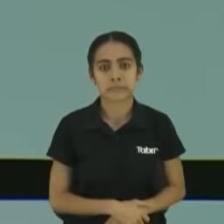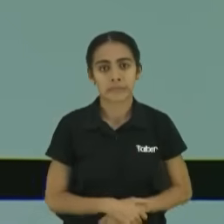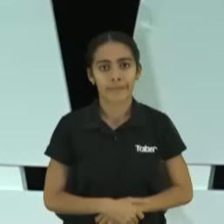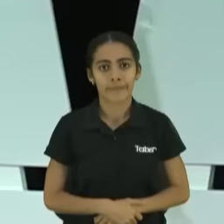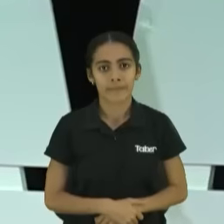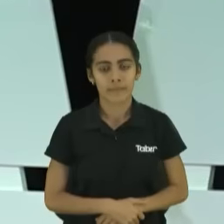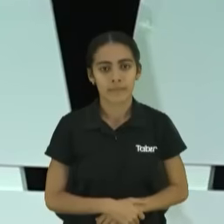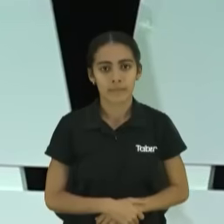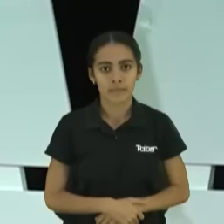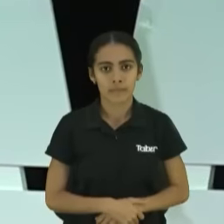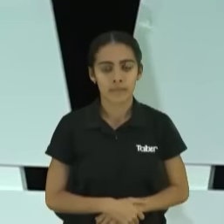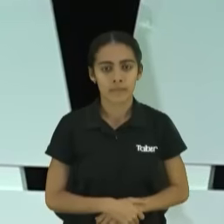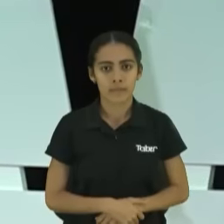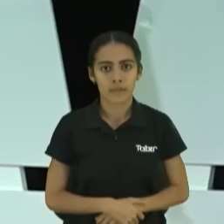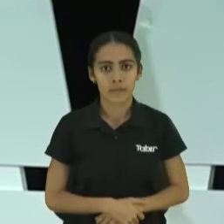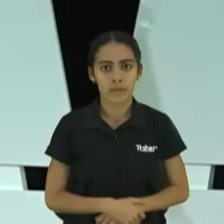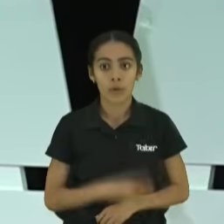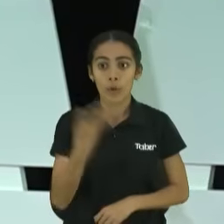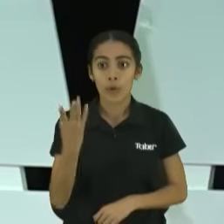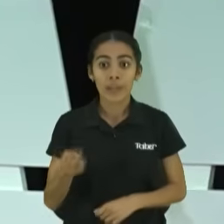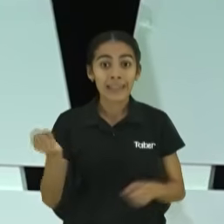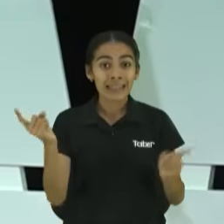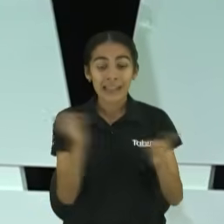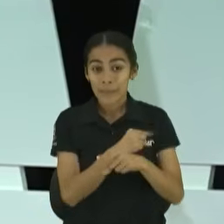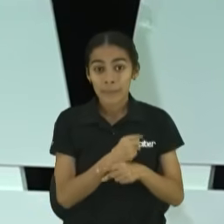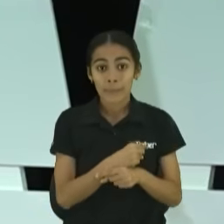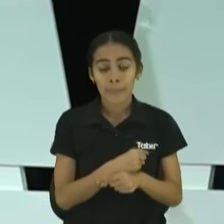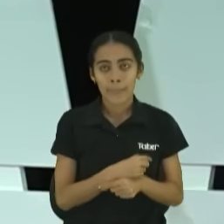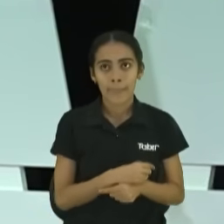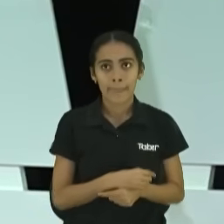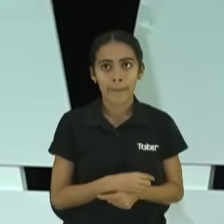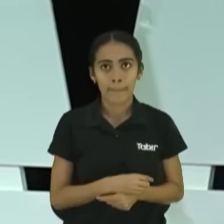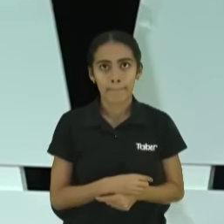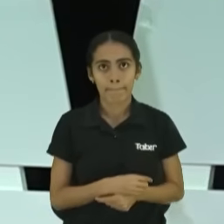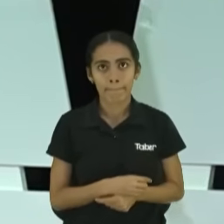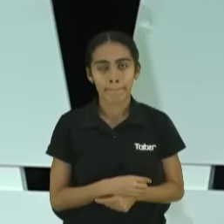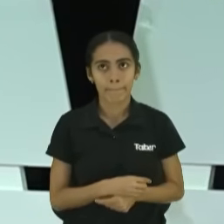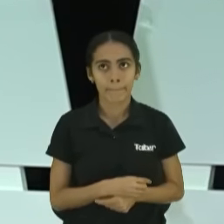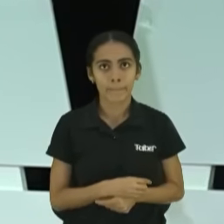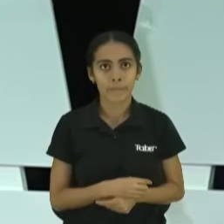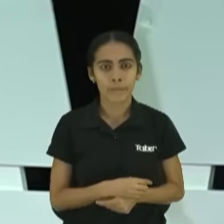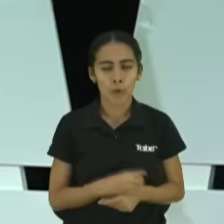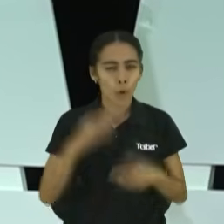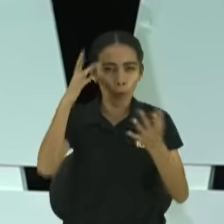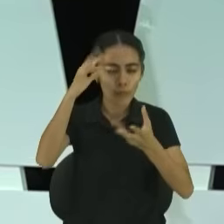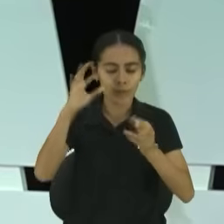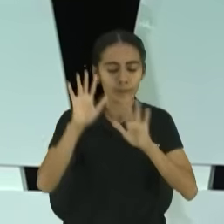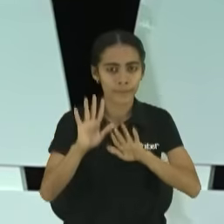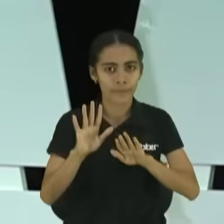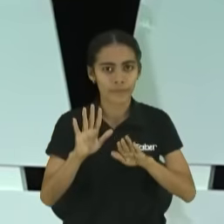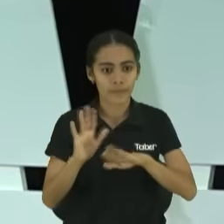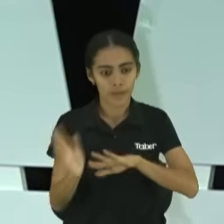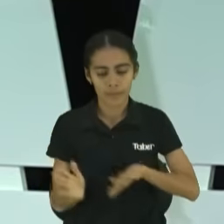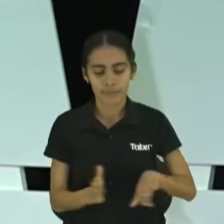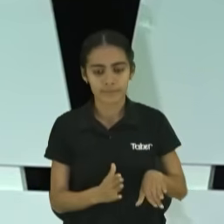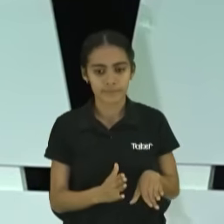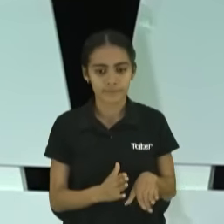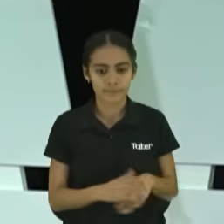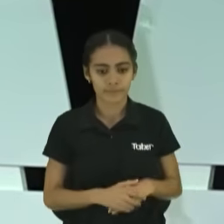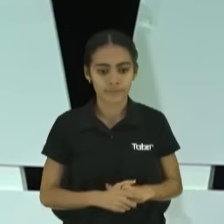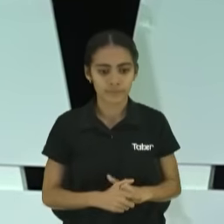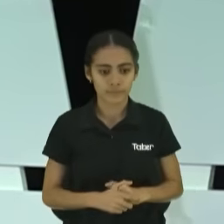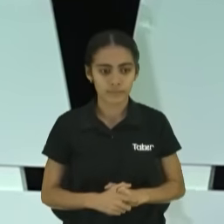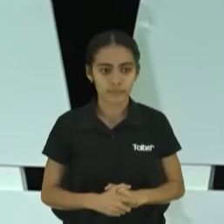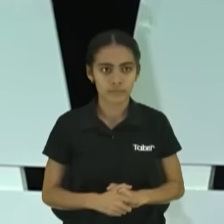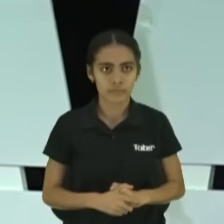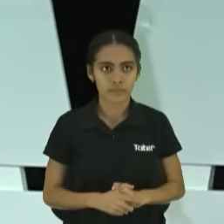Hasta un día que no sé cuándo fue, y lo sigo teniendo todos los días. No lo quiero confundir, pero entiéndame lo que estoy diciendo. Yo todos los días me encuentro con Dios, hermano.